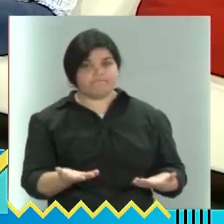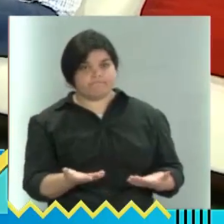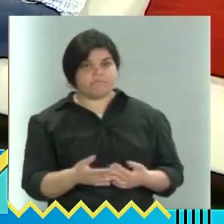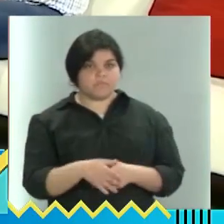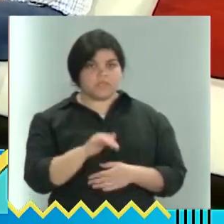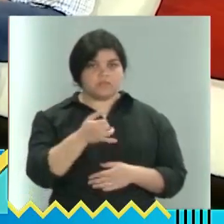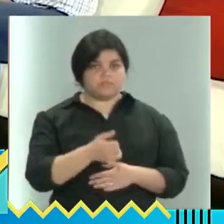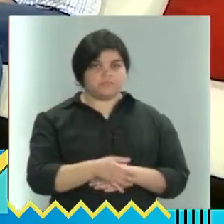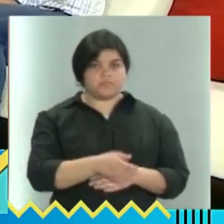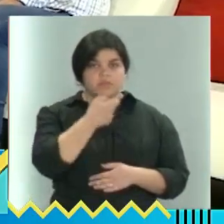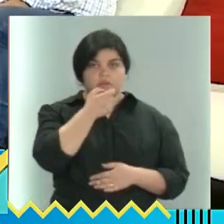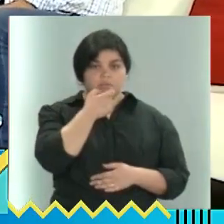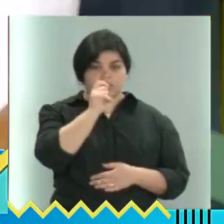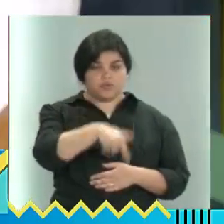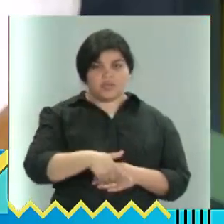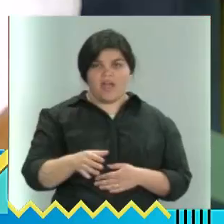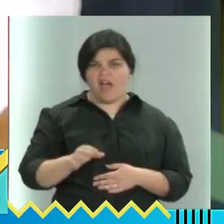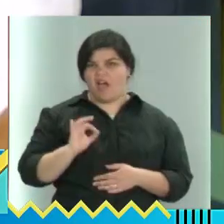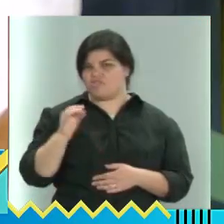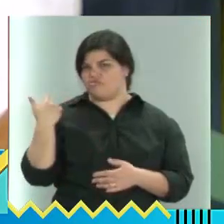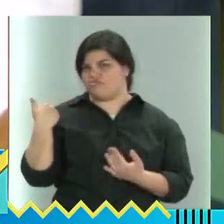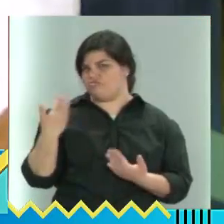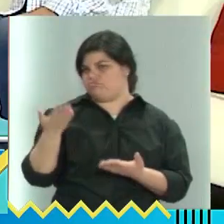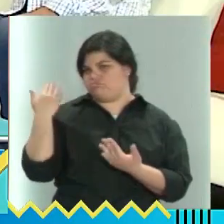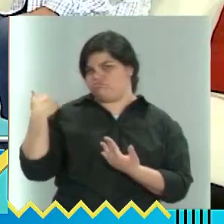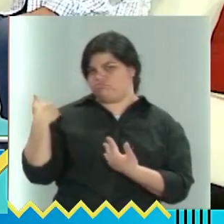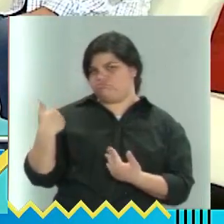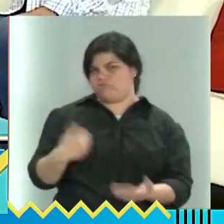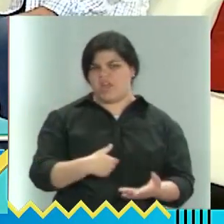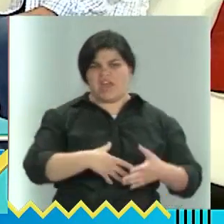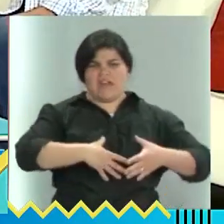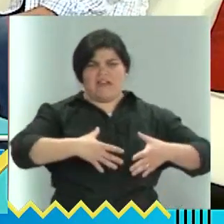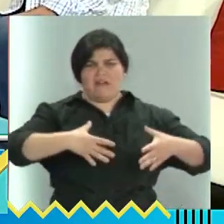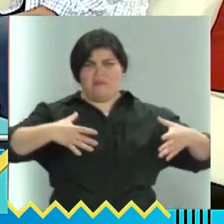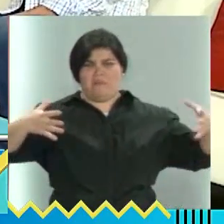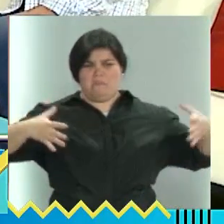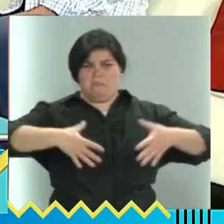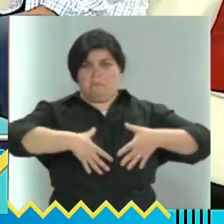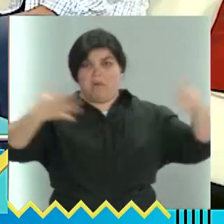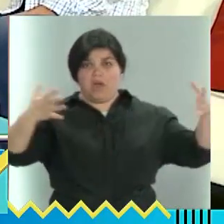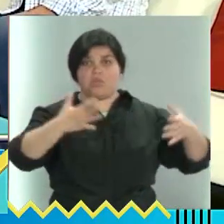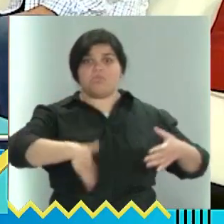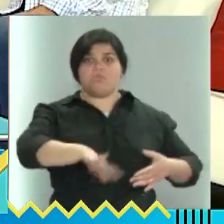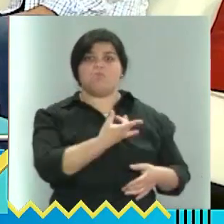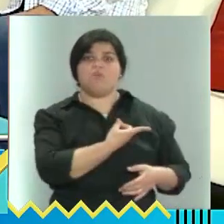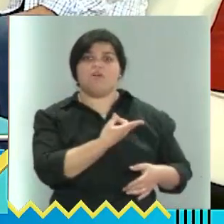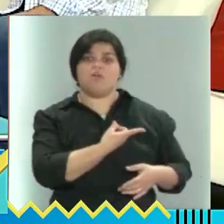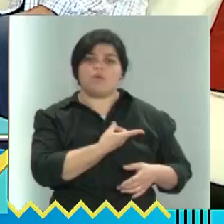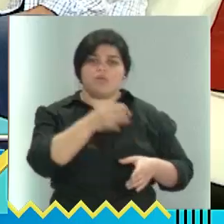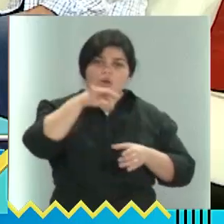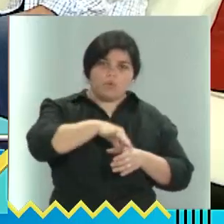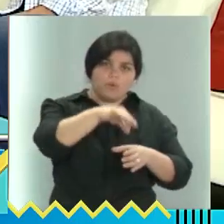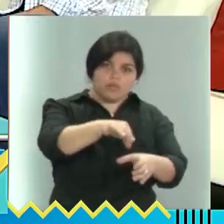las últimas décadas, diría yo, empezó a crecer en forma desordenada sobre zonas de cultivo.